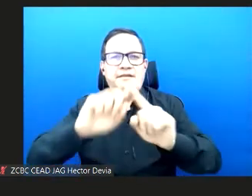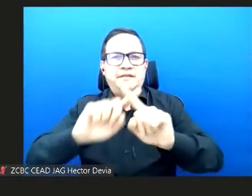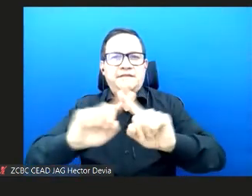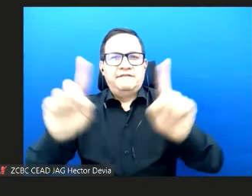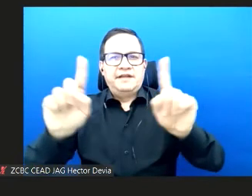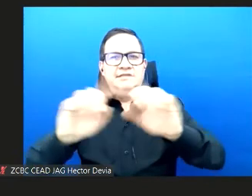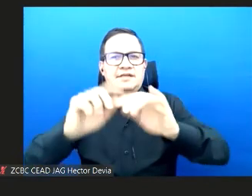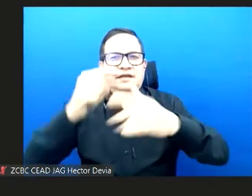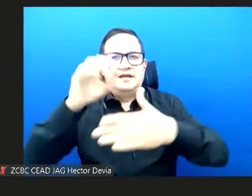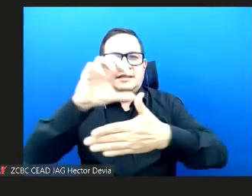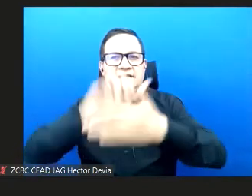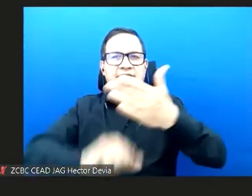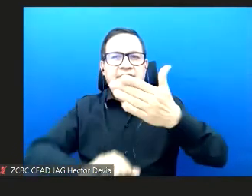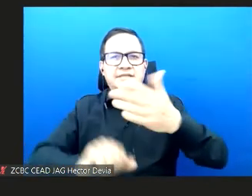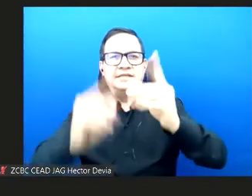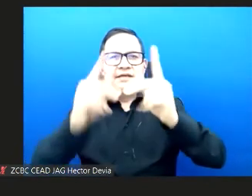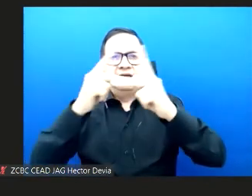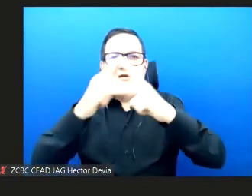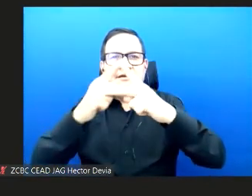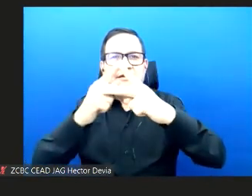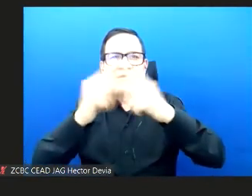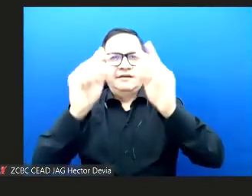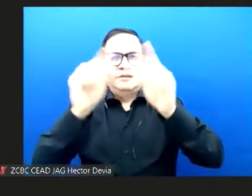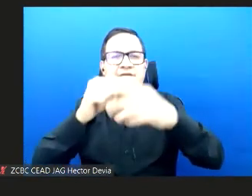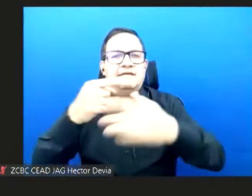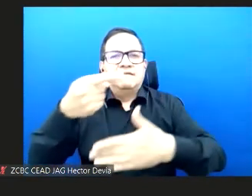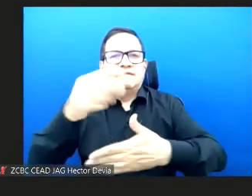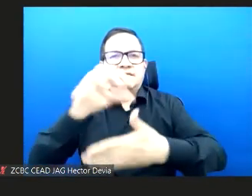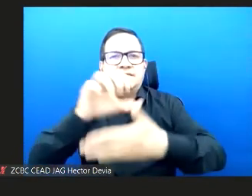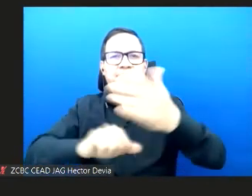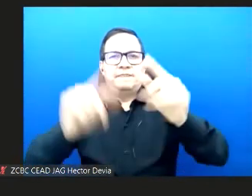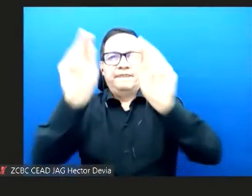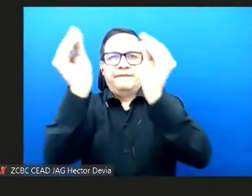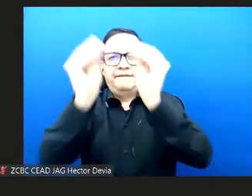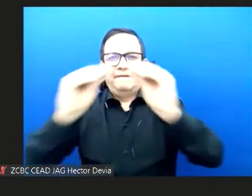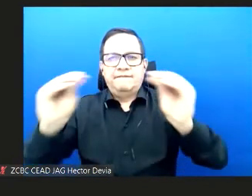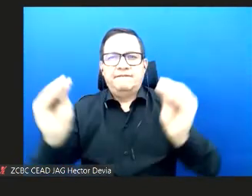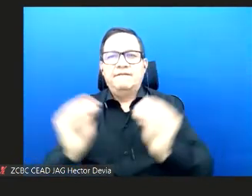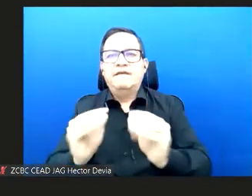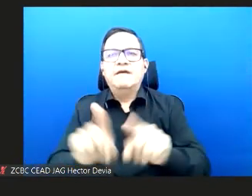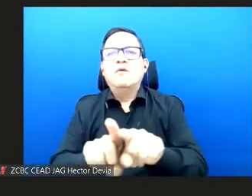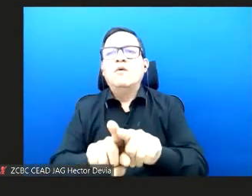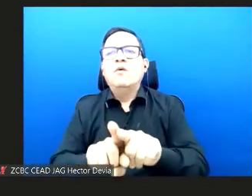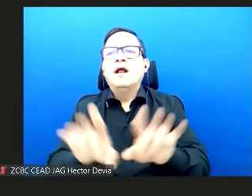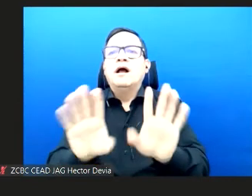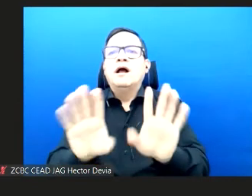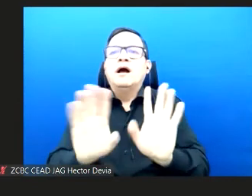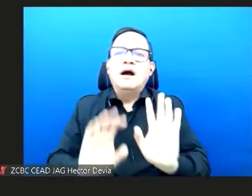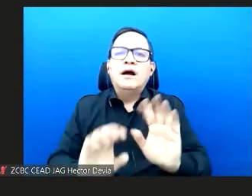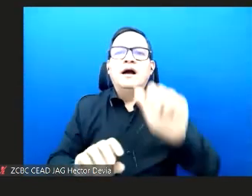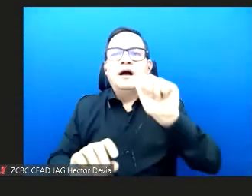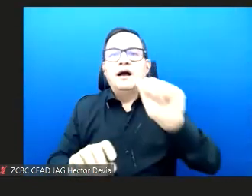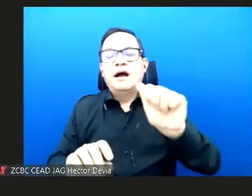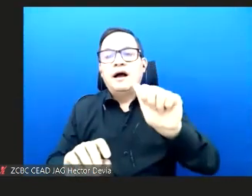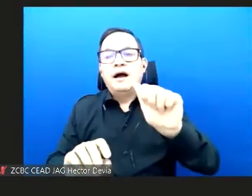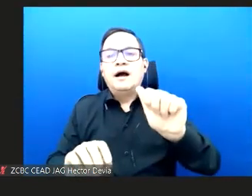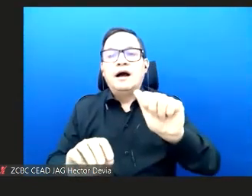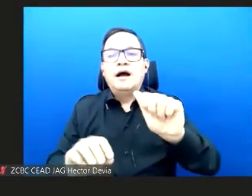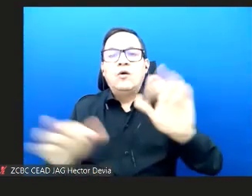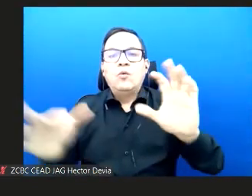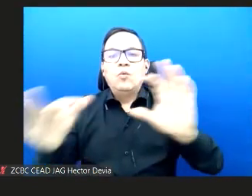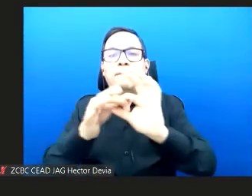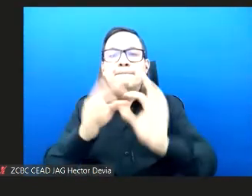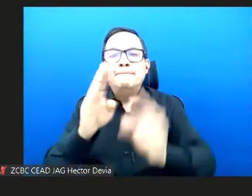acá con estos elementos. Entonces decimos que la diferencia es igual a A unión B y